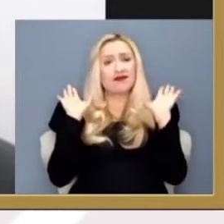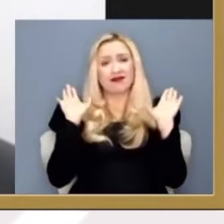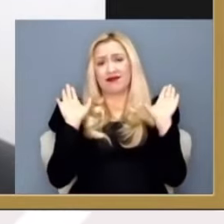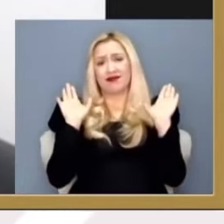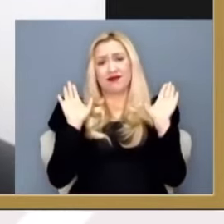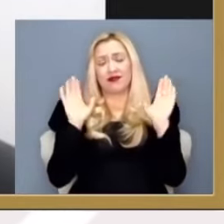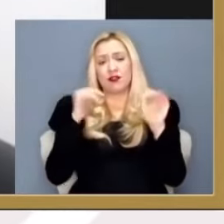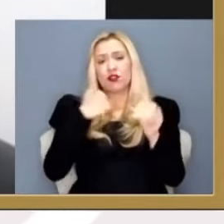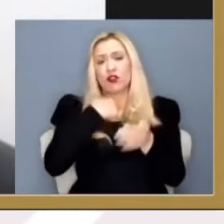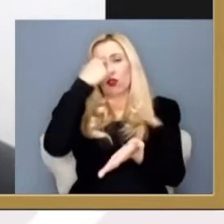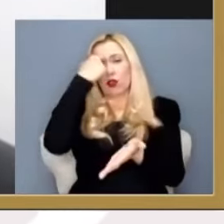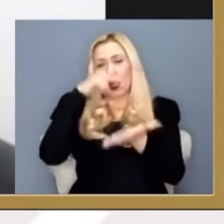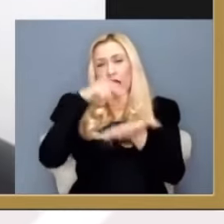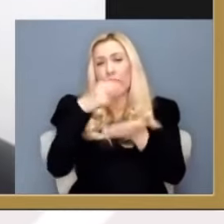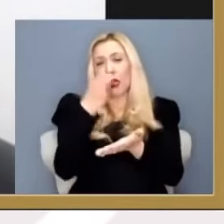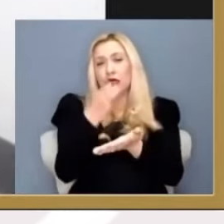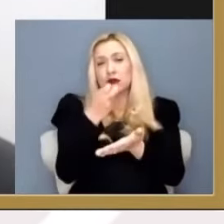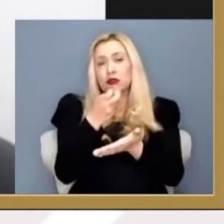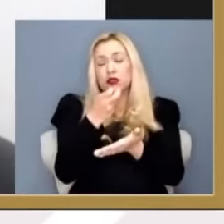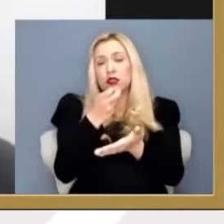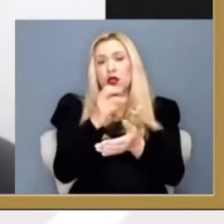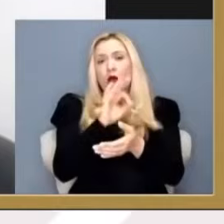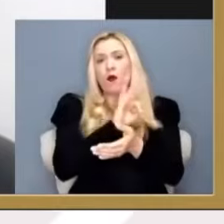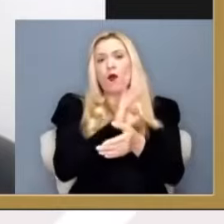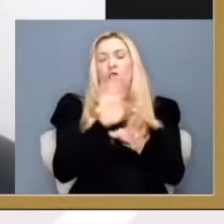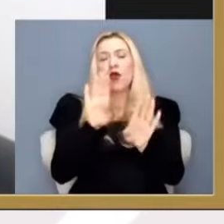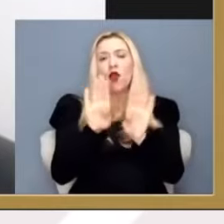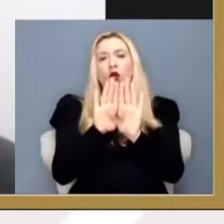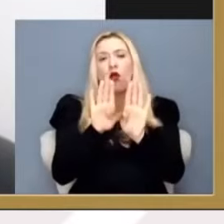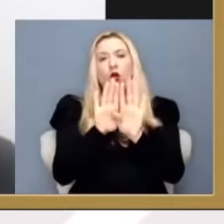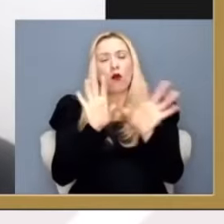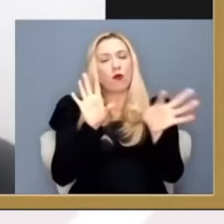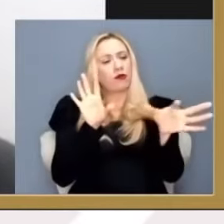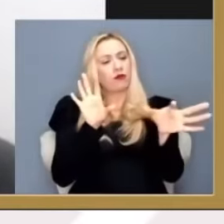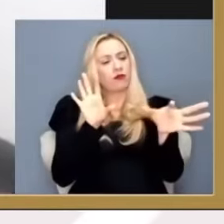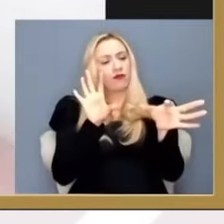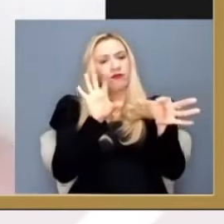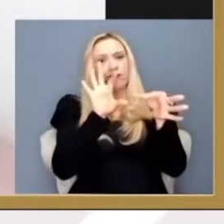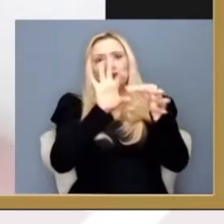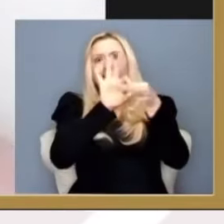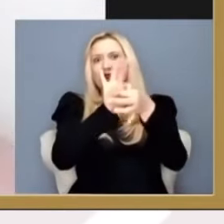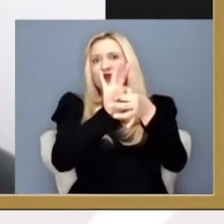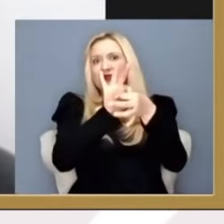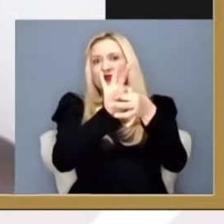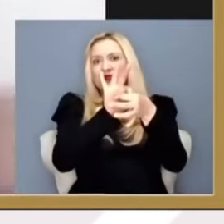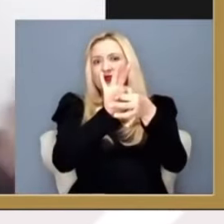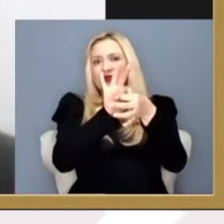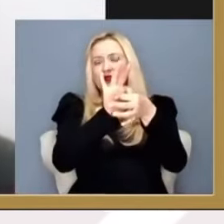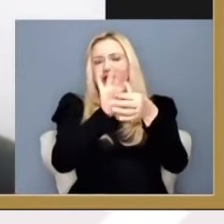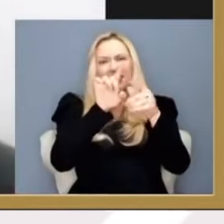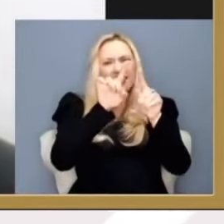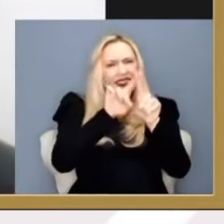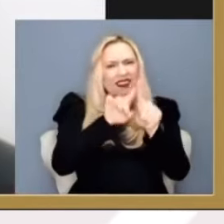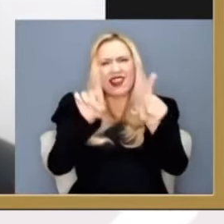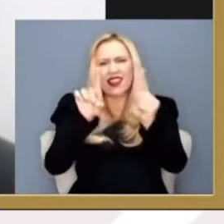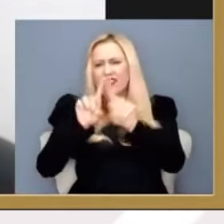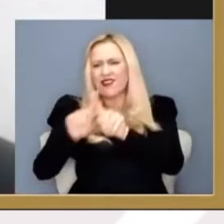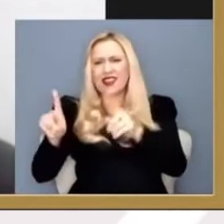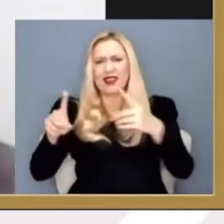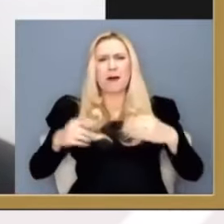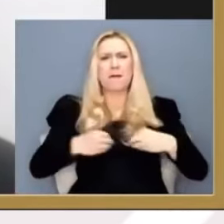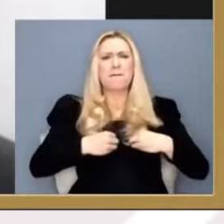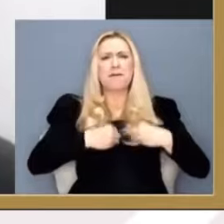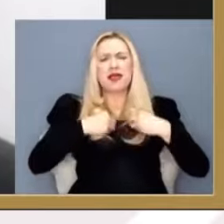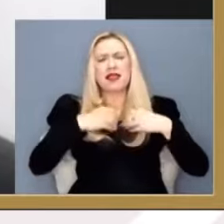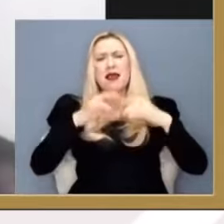creo que haríamos un clic con cualquier circunstancia de vida con la que